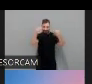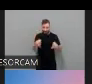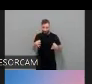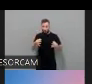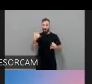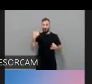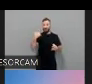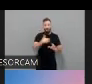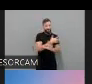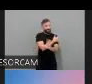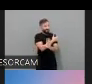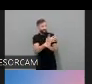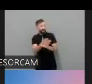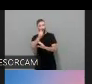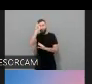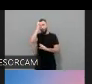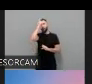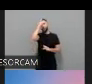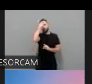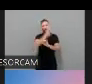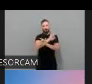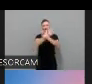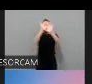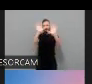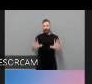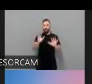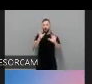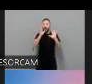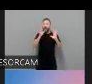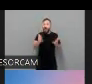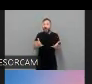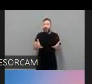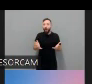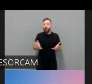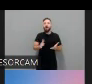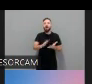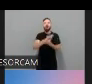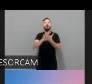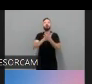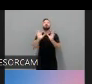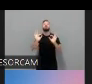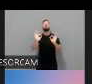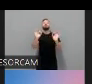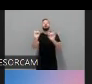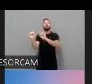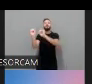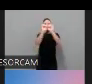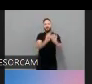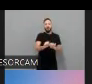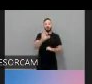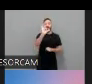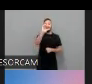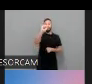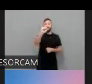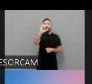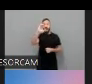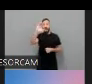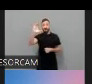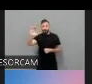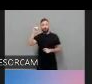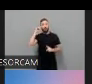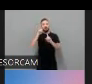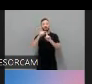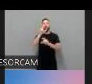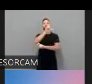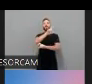repasado y hemos visto todos estos conceptos, ya es la hora para defender que los SAC son apoyos de la comunicación que